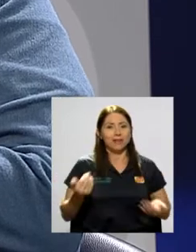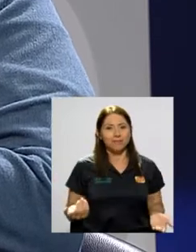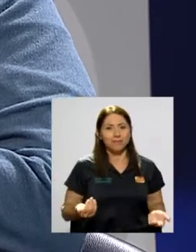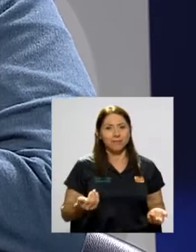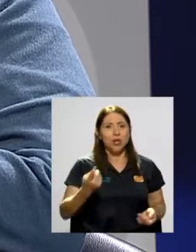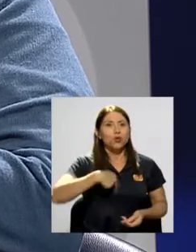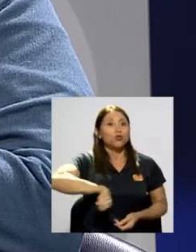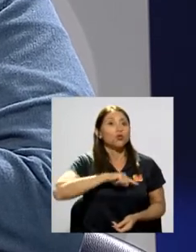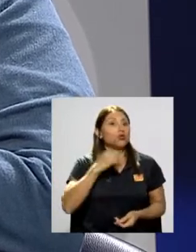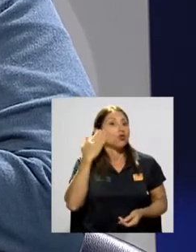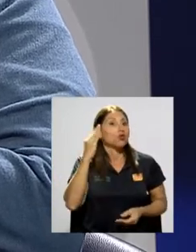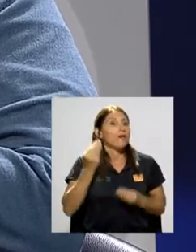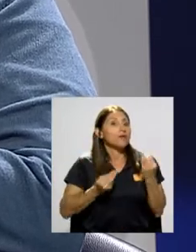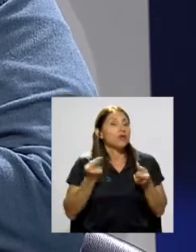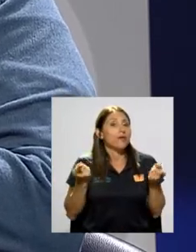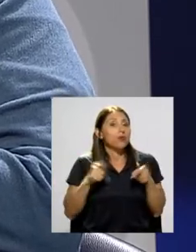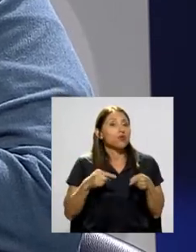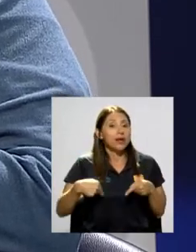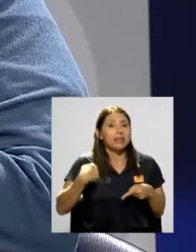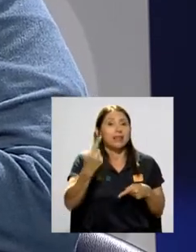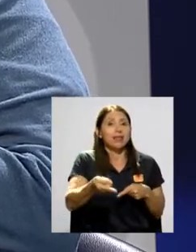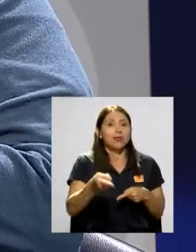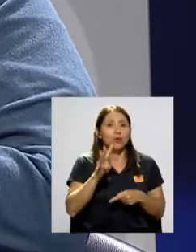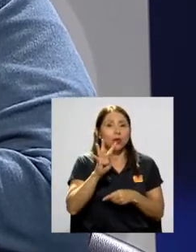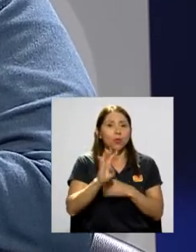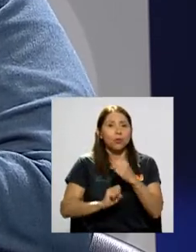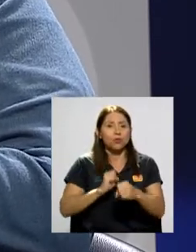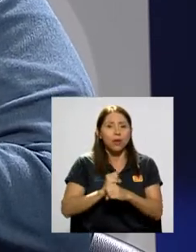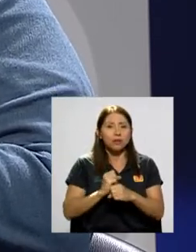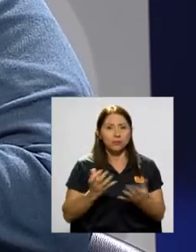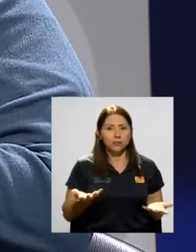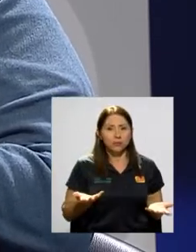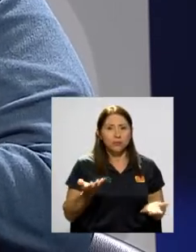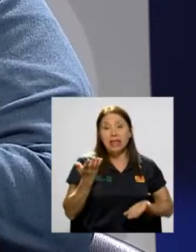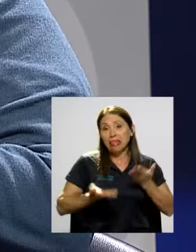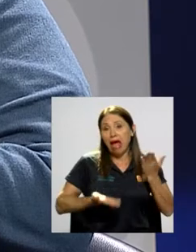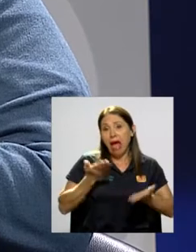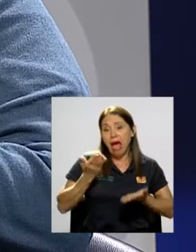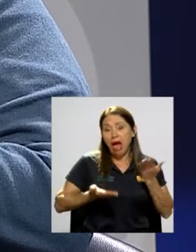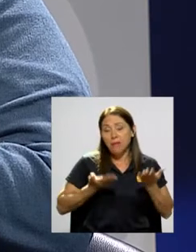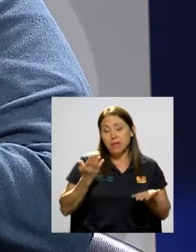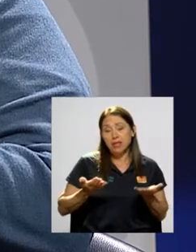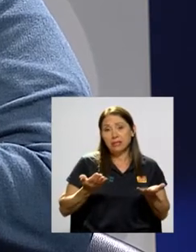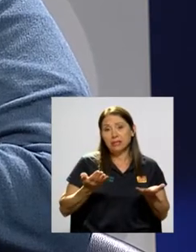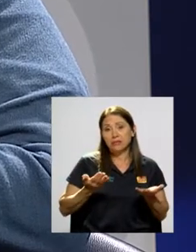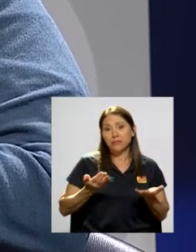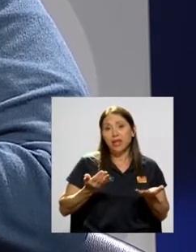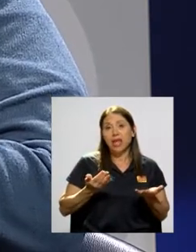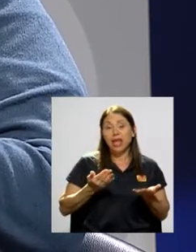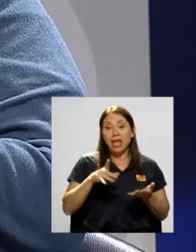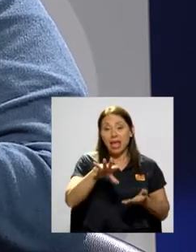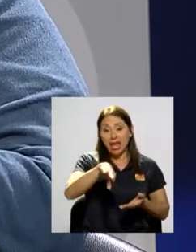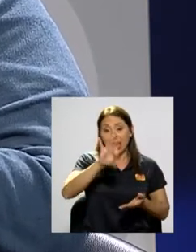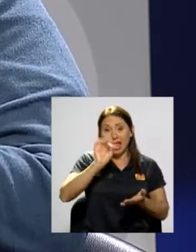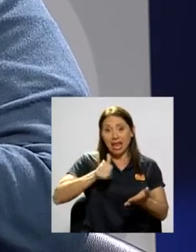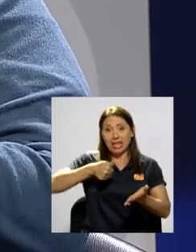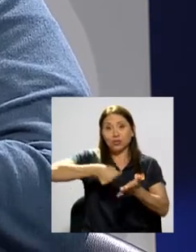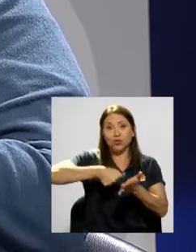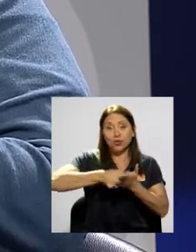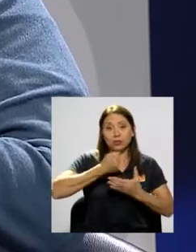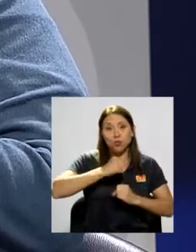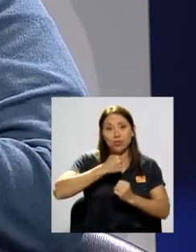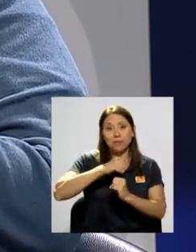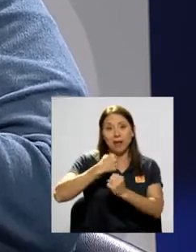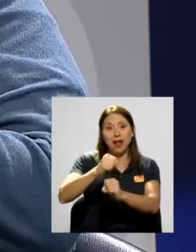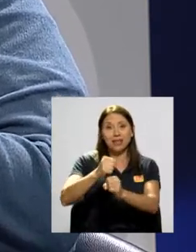a ocurrir dentro de 4 años. A lo mejor las elecciones municipales nos muestren otro laboratorio interesante